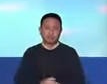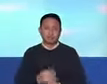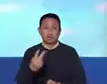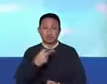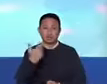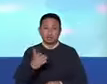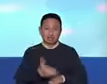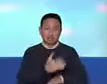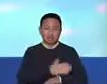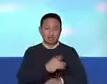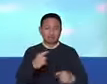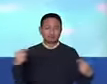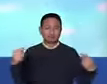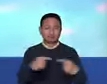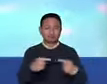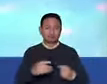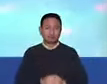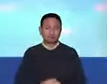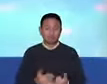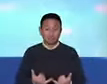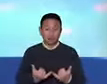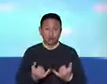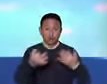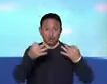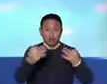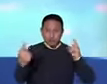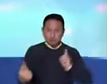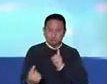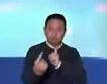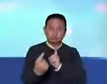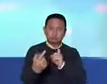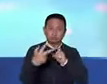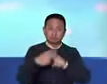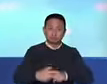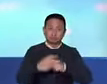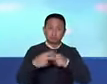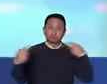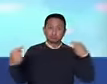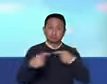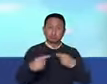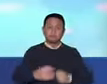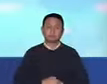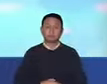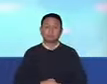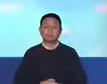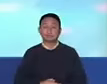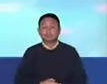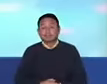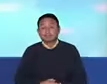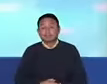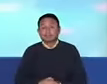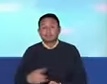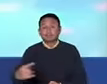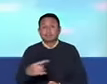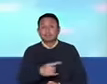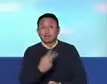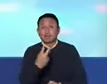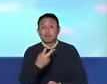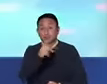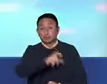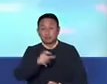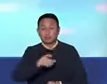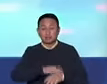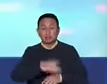jurada y en esta oportunidad como que se encontraron de frente y empezó la riña callejera. Quién sabe si la bronca entre los dos era